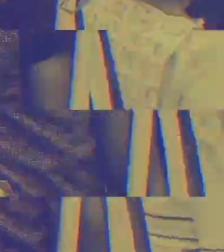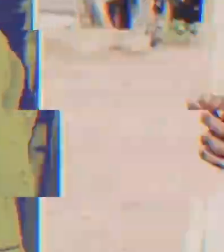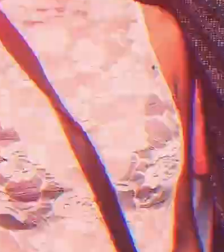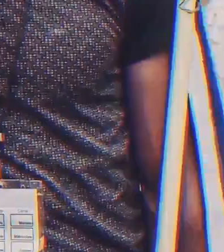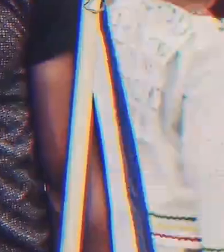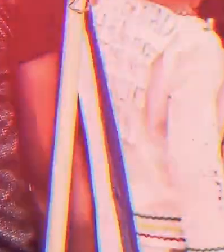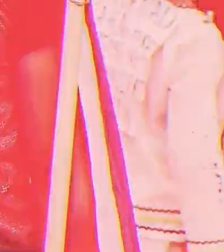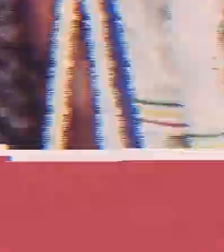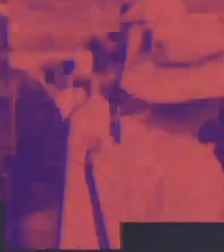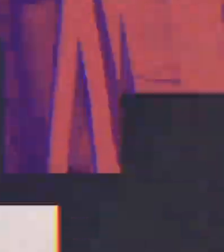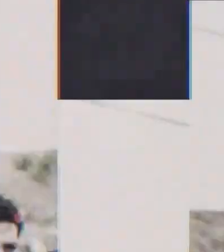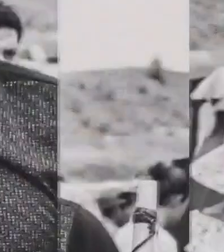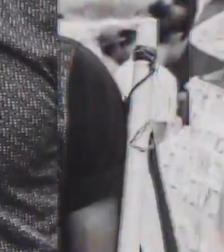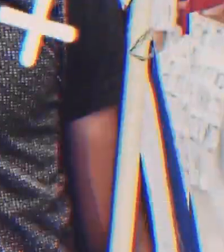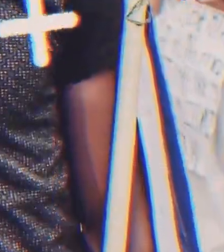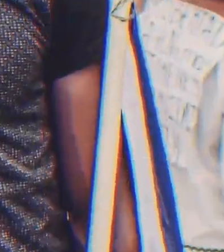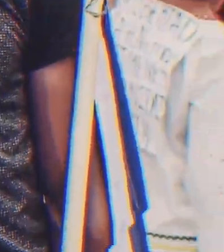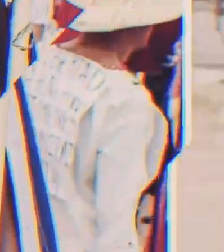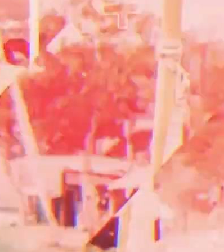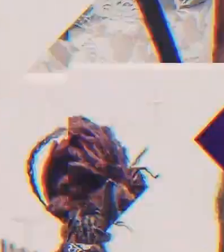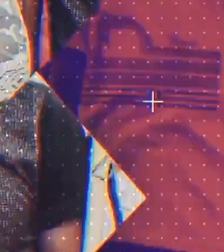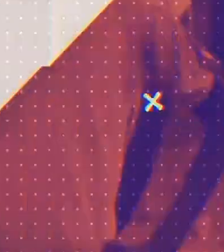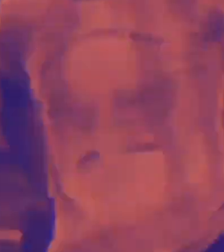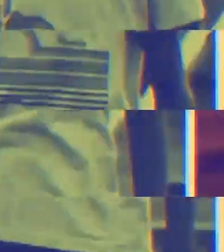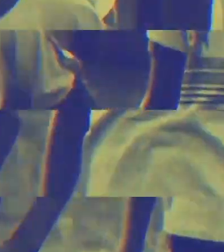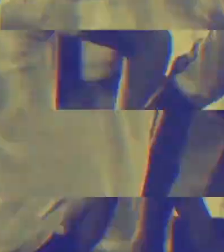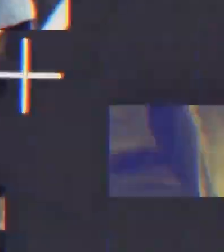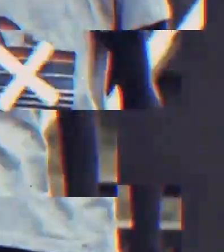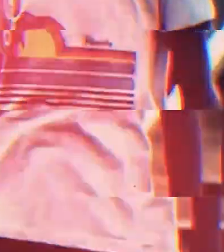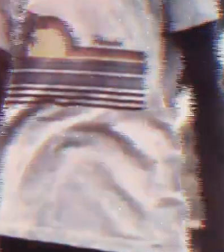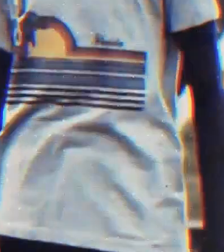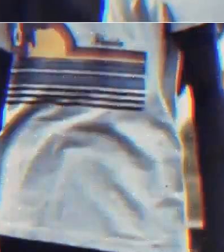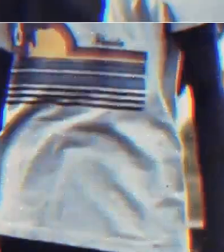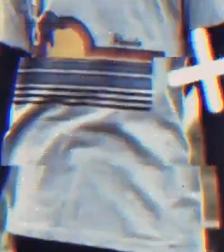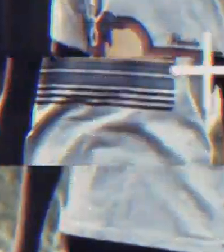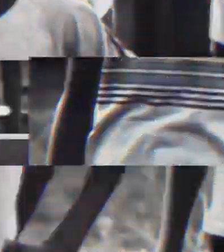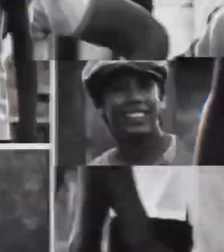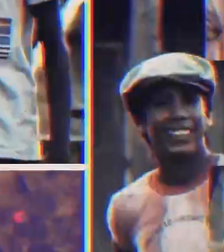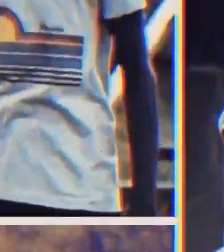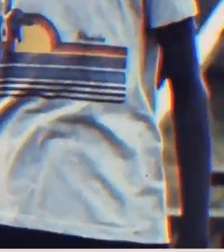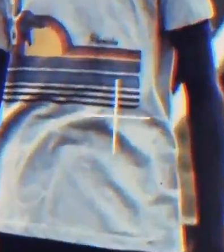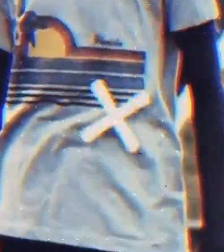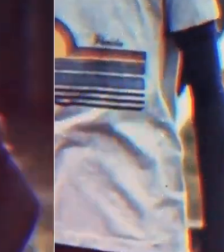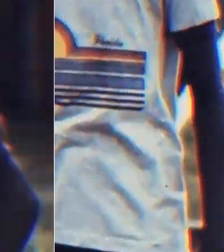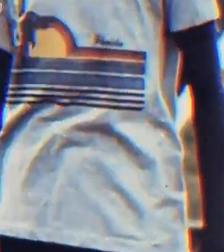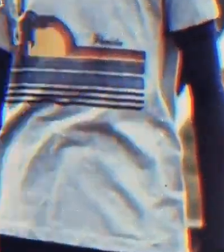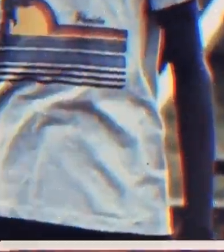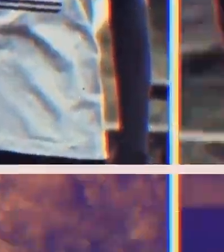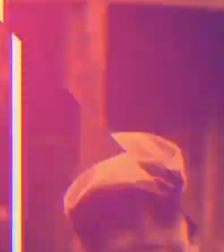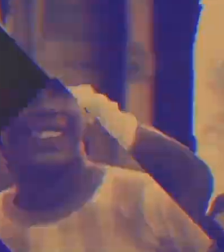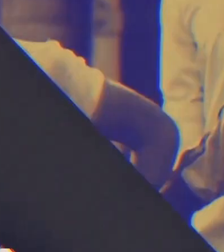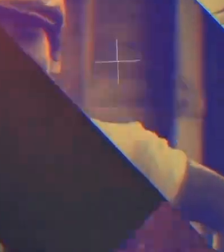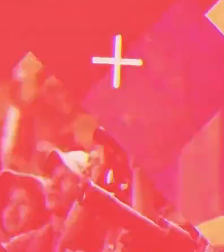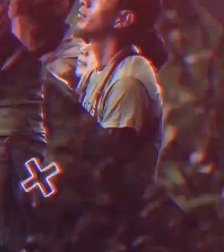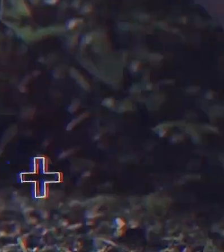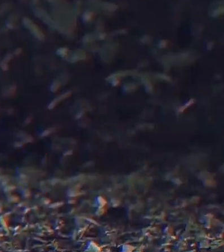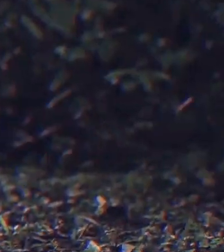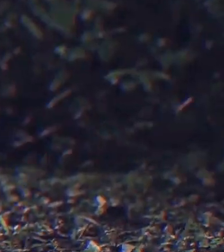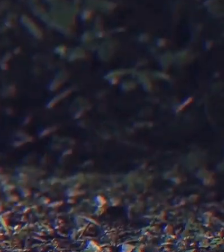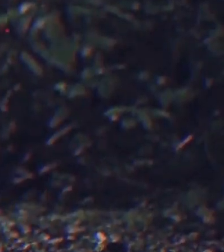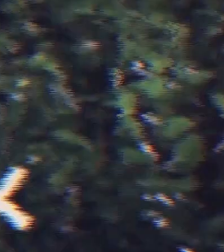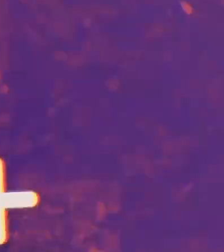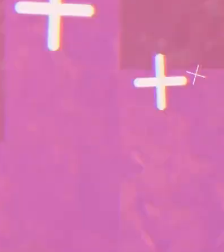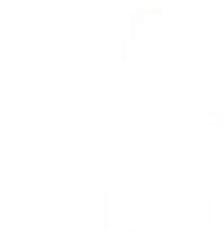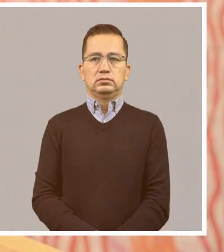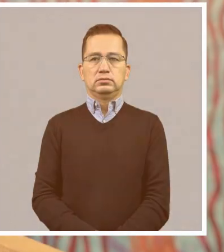una unidad heterogénea configurada a través de fronteras culturales ambientales sociales y lingüísticas muy porosas